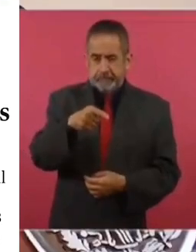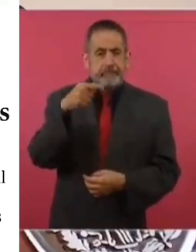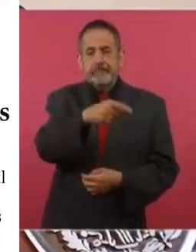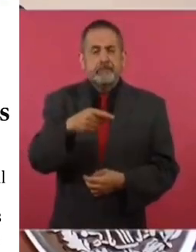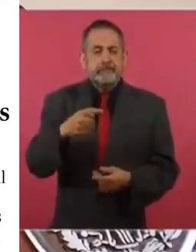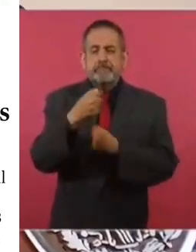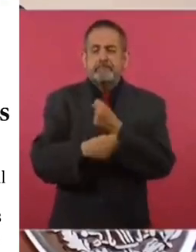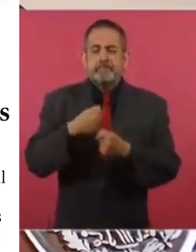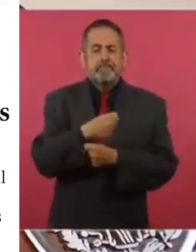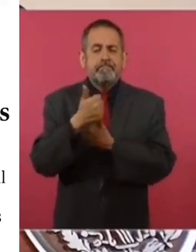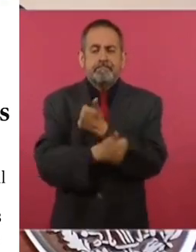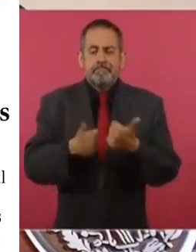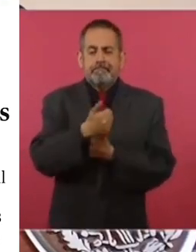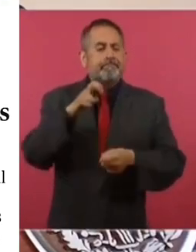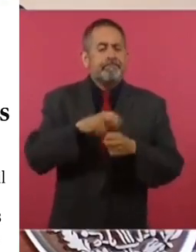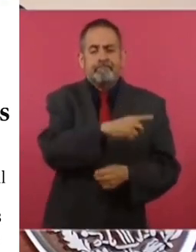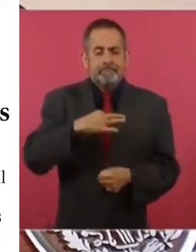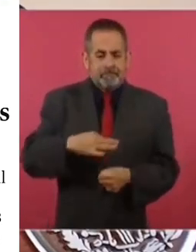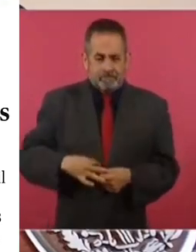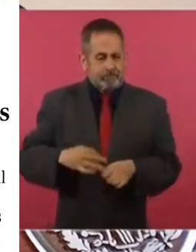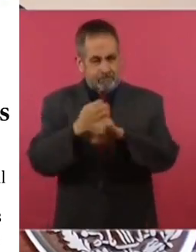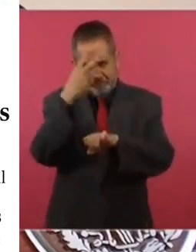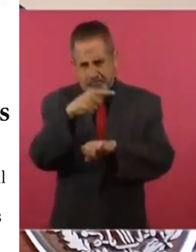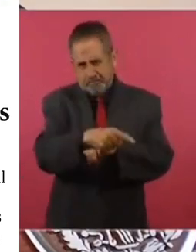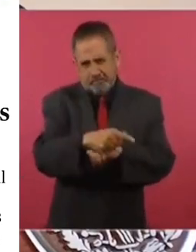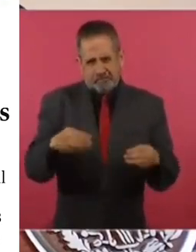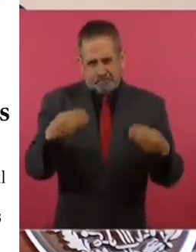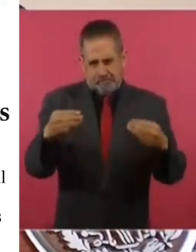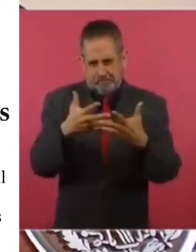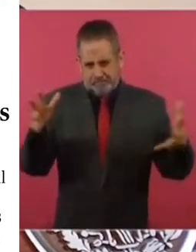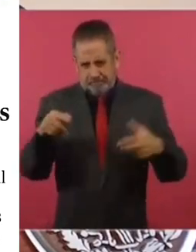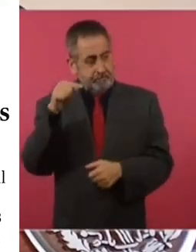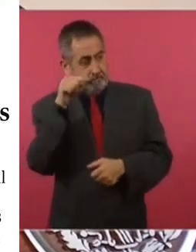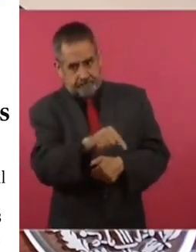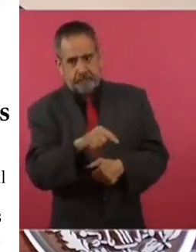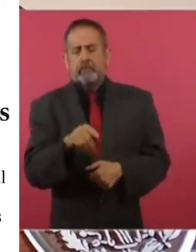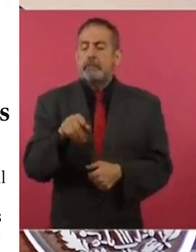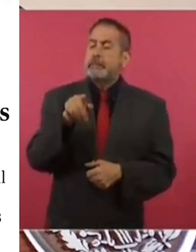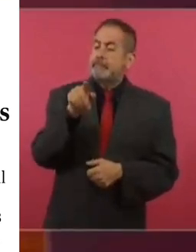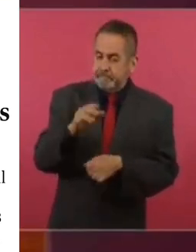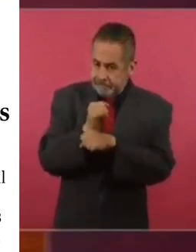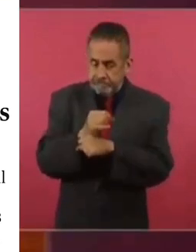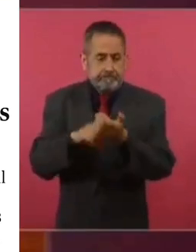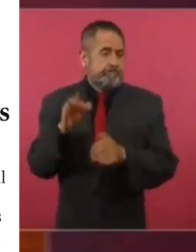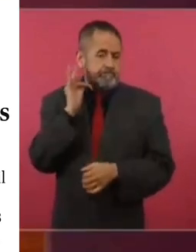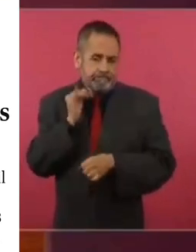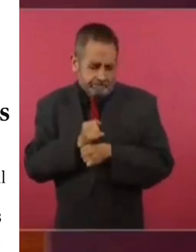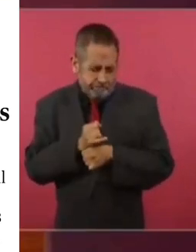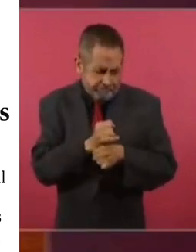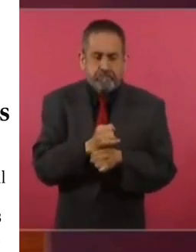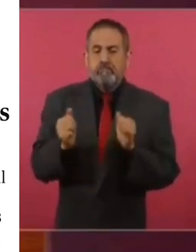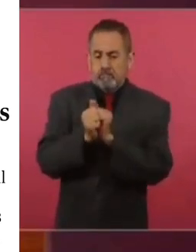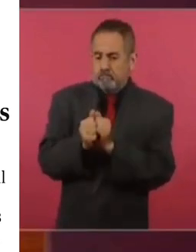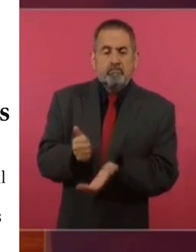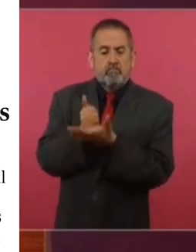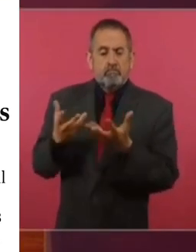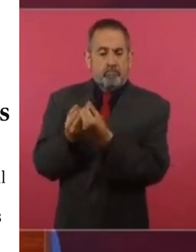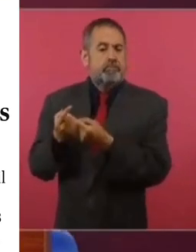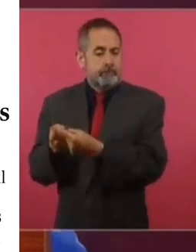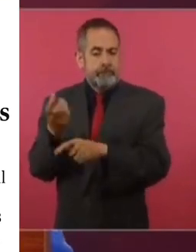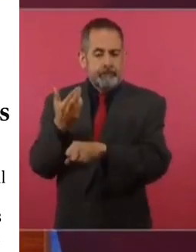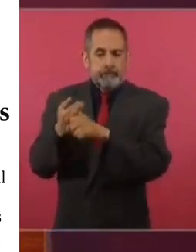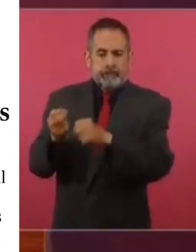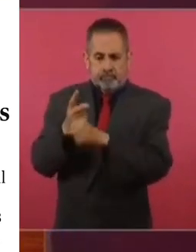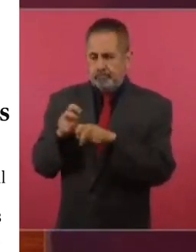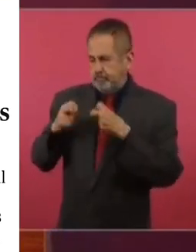central de Abastos de la capital del Estado de México. La investigación se está llevando a cabo por la Fiscalía del Estado en colaboración con la Secretaría